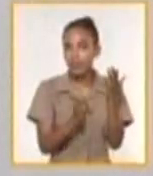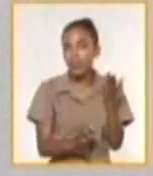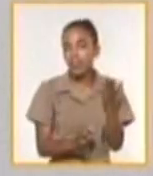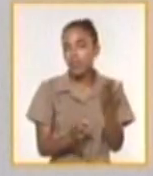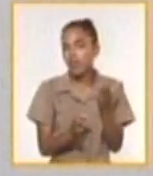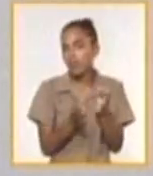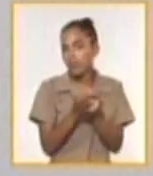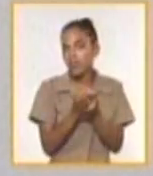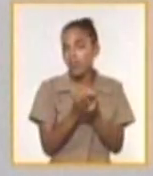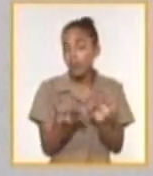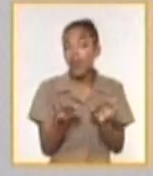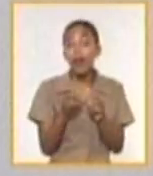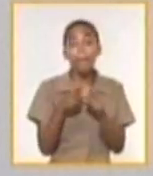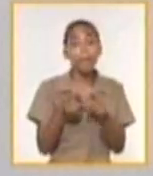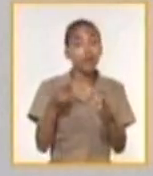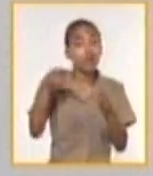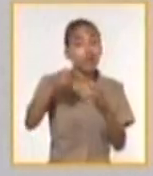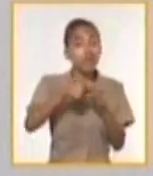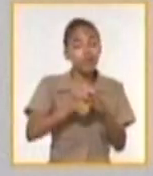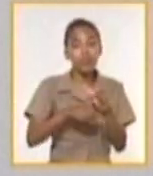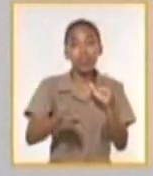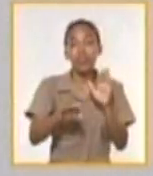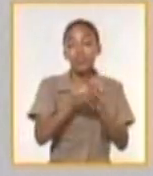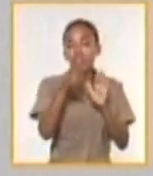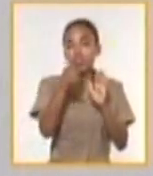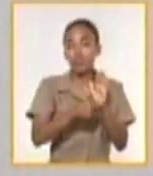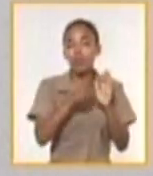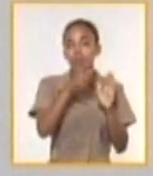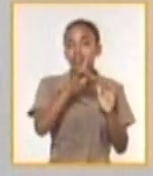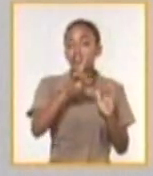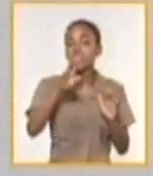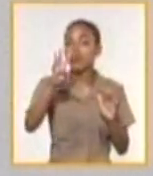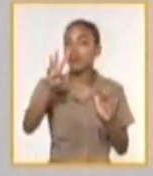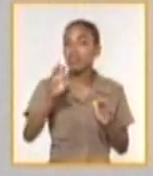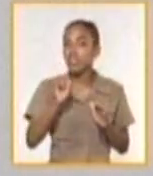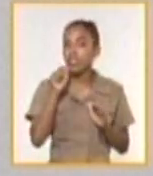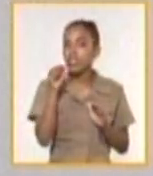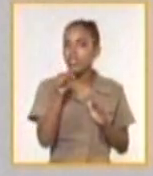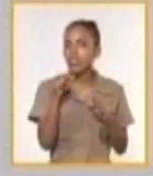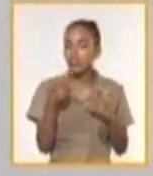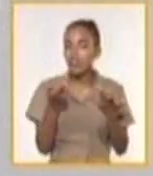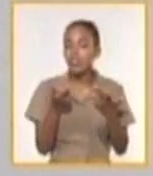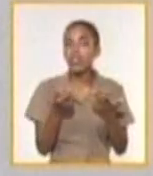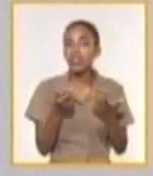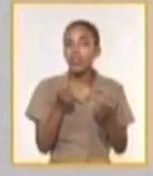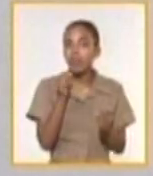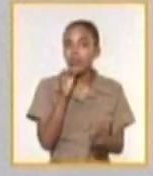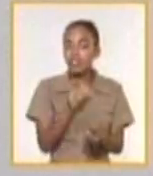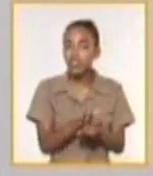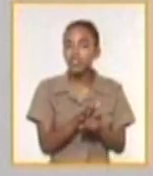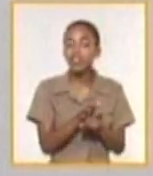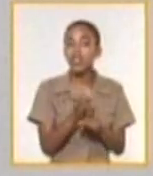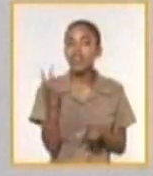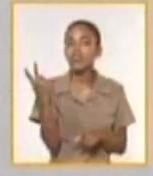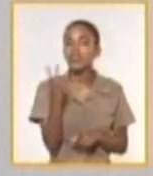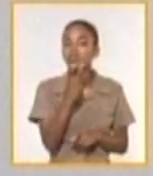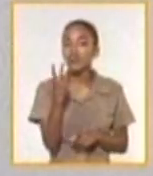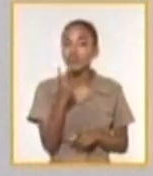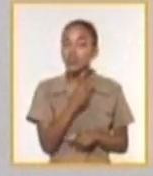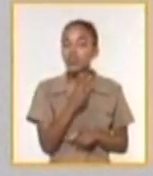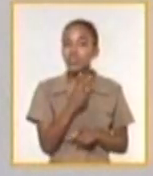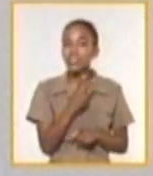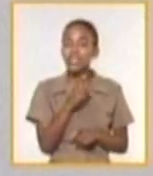muy profunda, de que la Constitución del 40 había sido el producto de dos impotencias, dice,